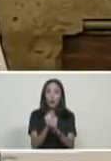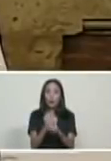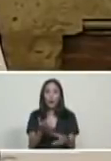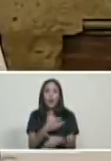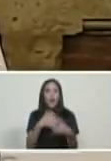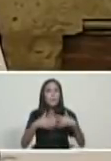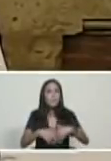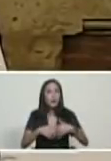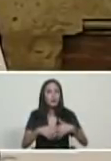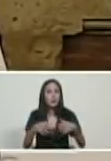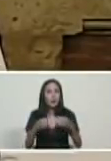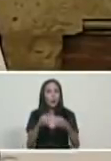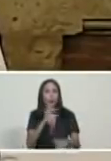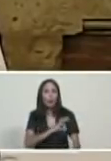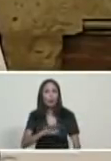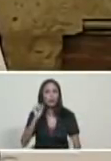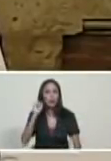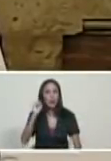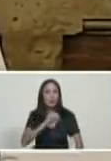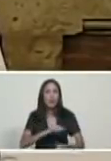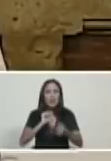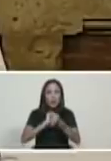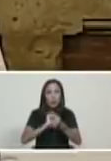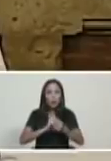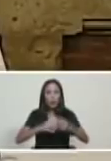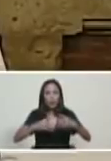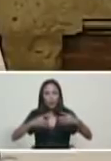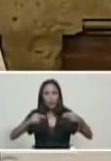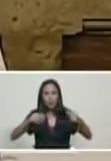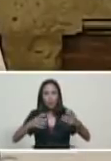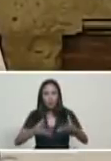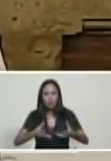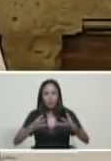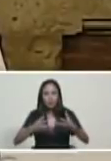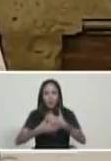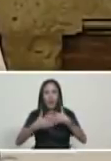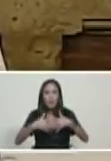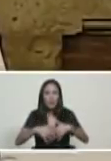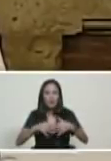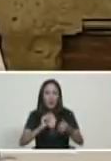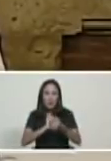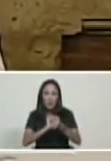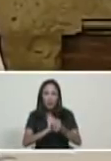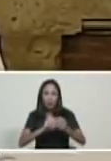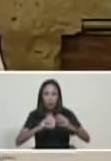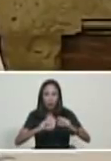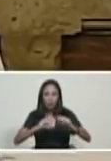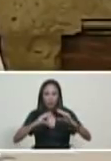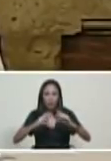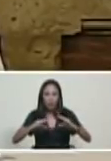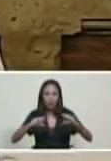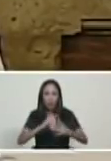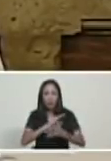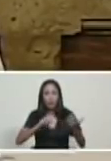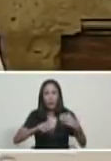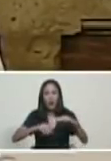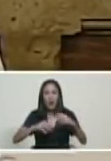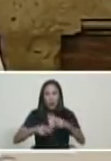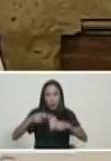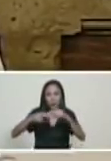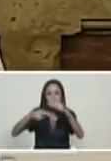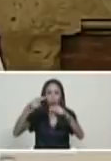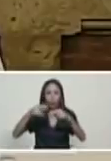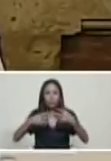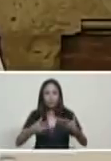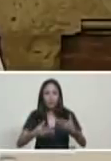Corporación Socialista del Cemento y sus empresas filiales. Estoy recibiendo, y creo que